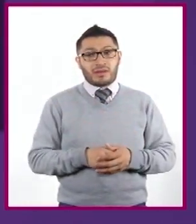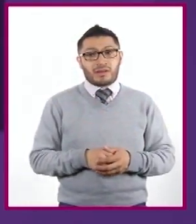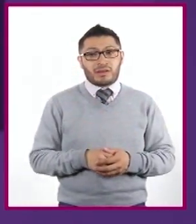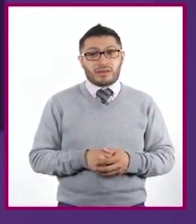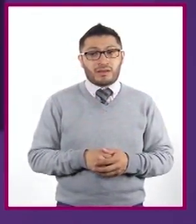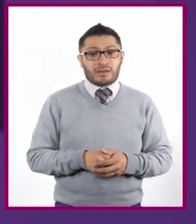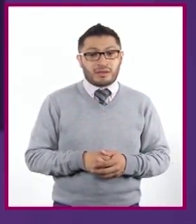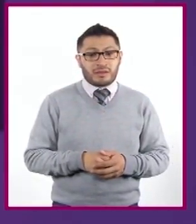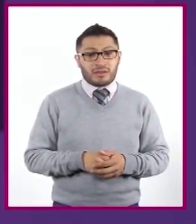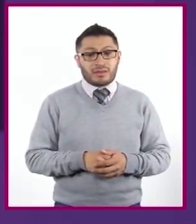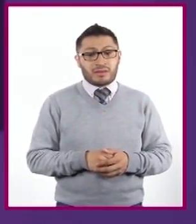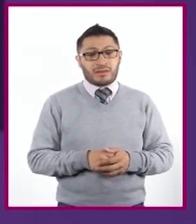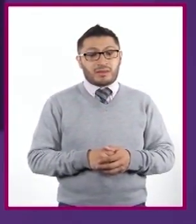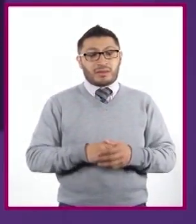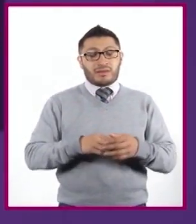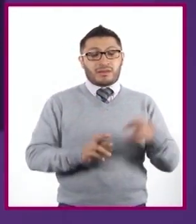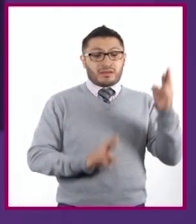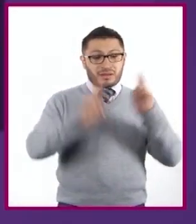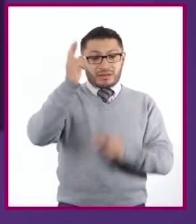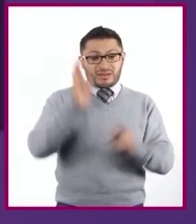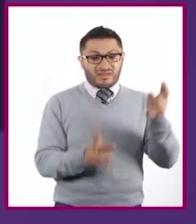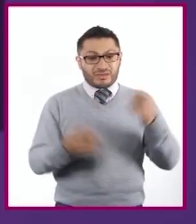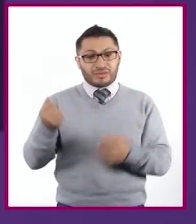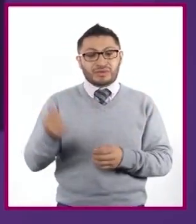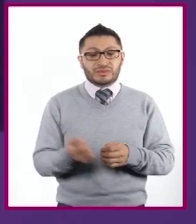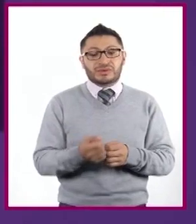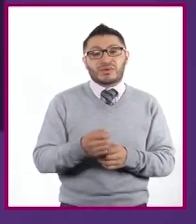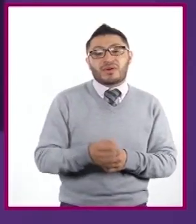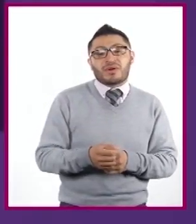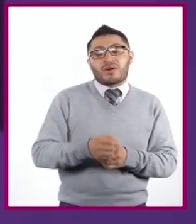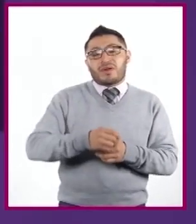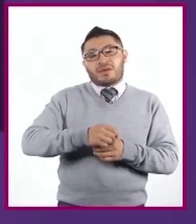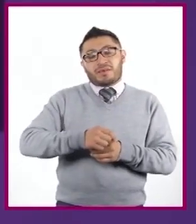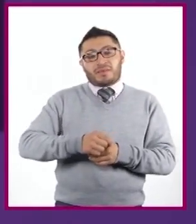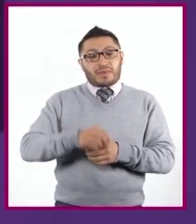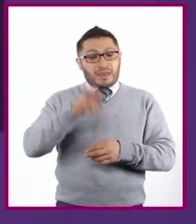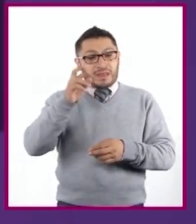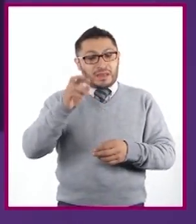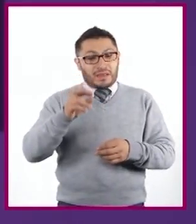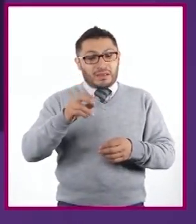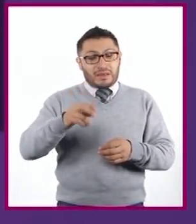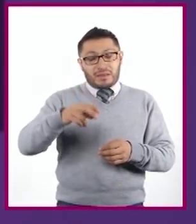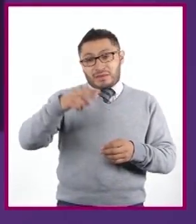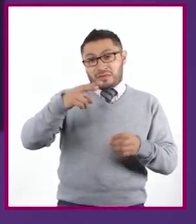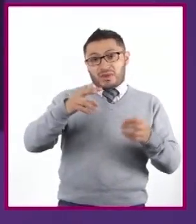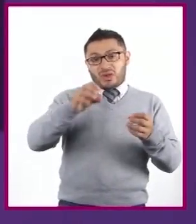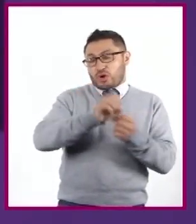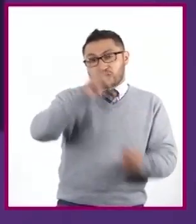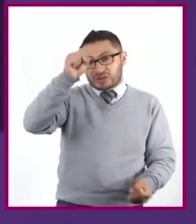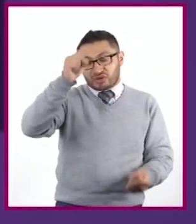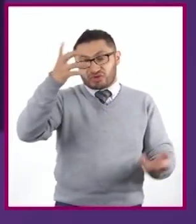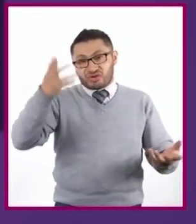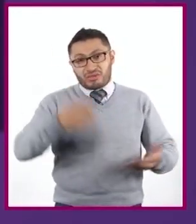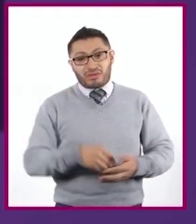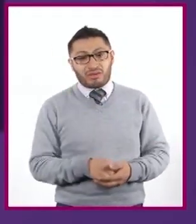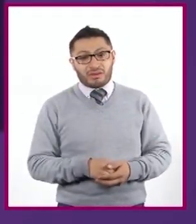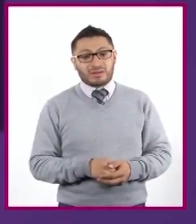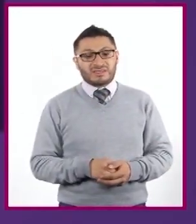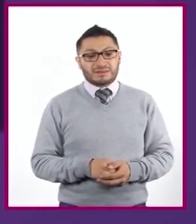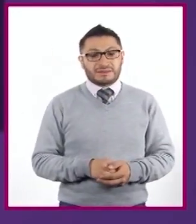Revolución Maderista, dictadura de Victoriano Huerta y Revolución Constitucionalista.